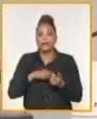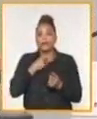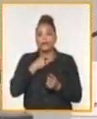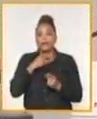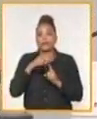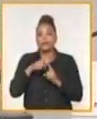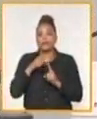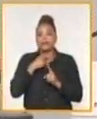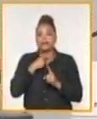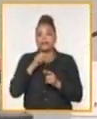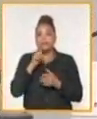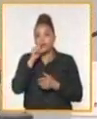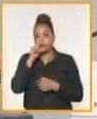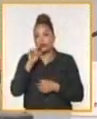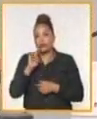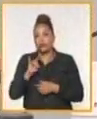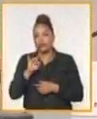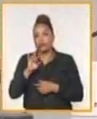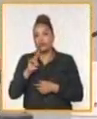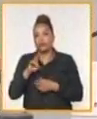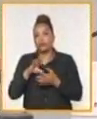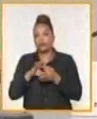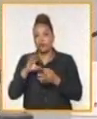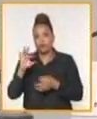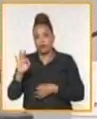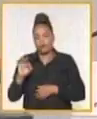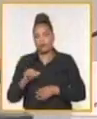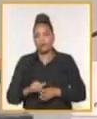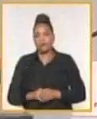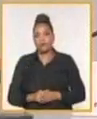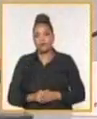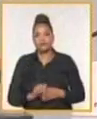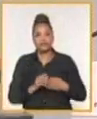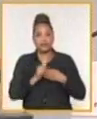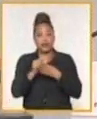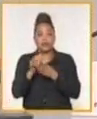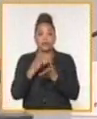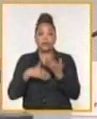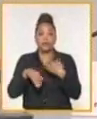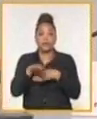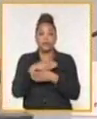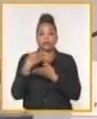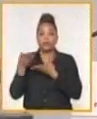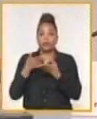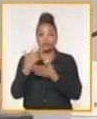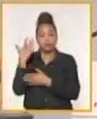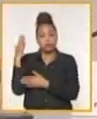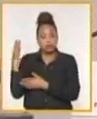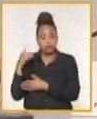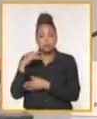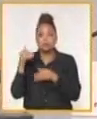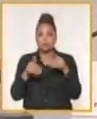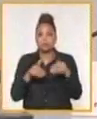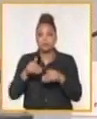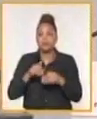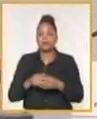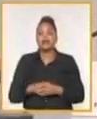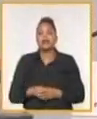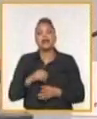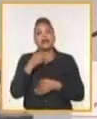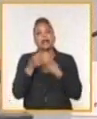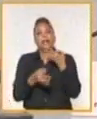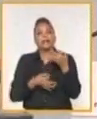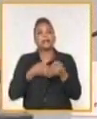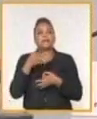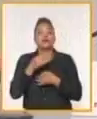una delegación encabezada por el ministro de Comercio Exterior, y en la que se ha dado la